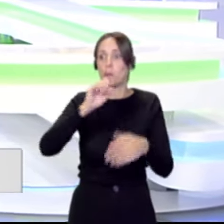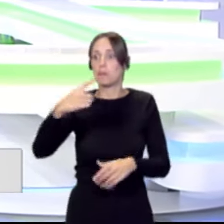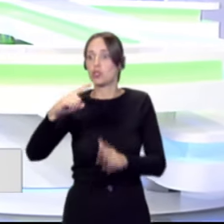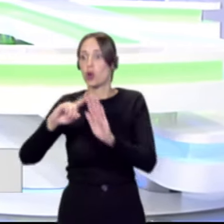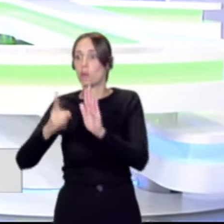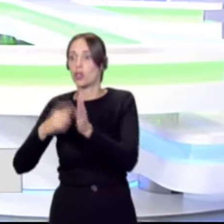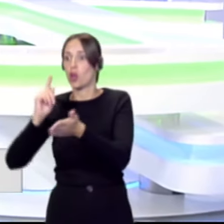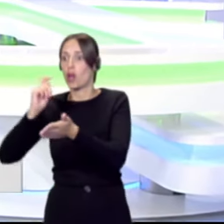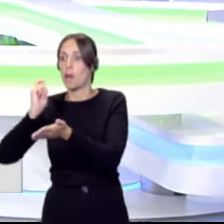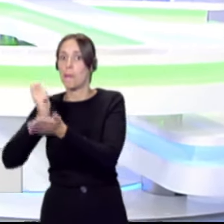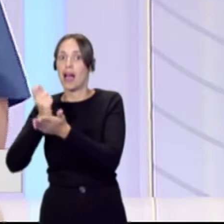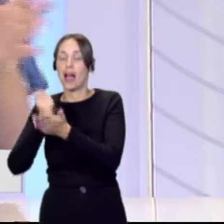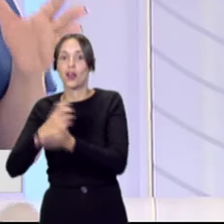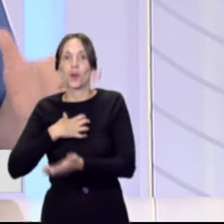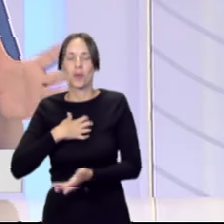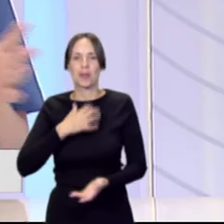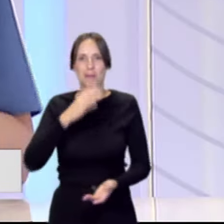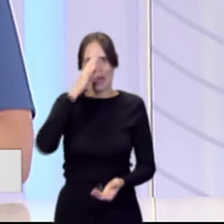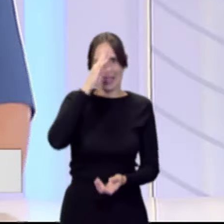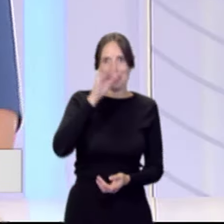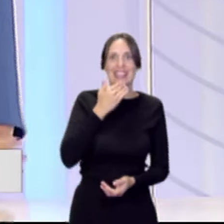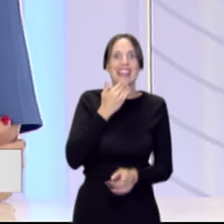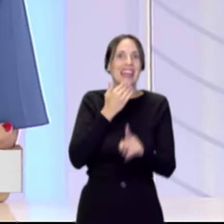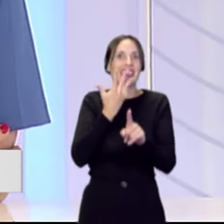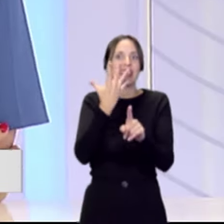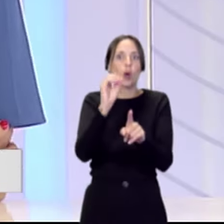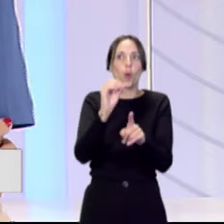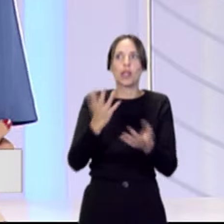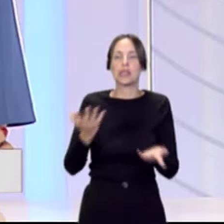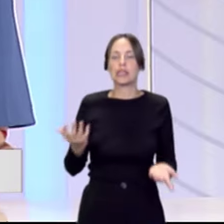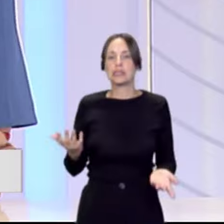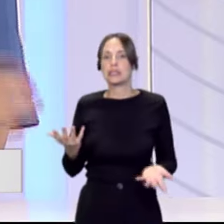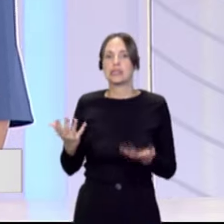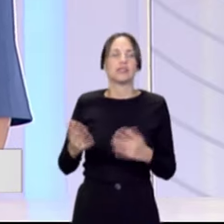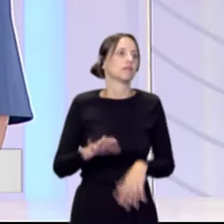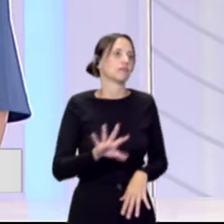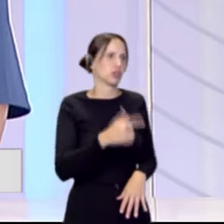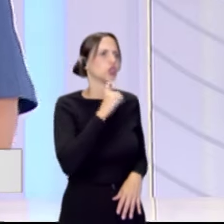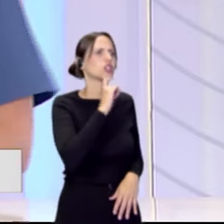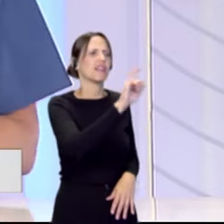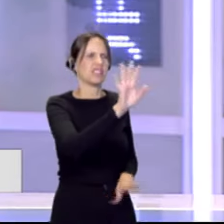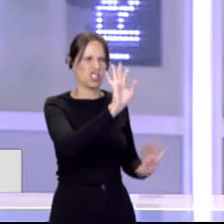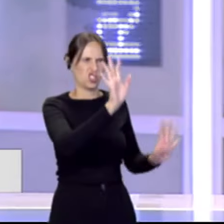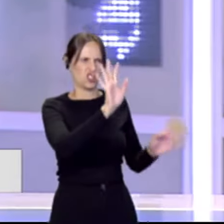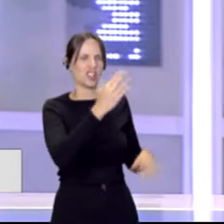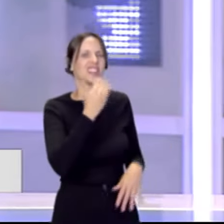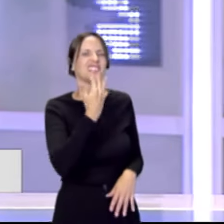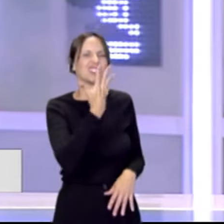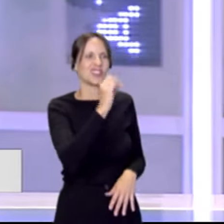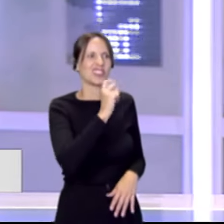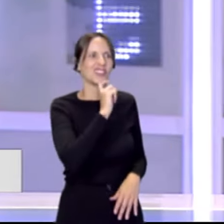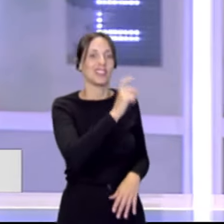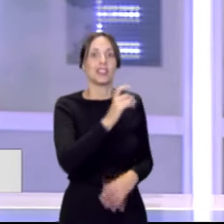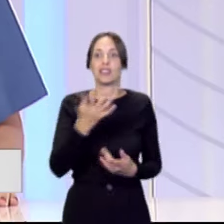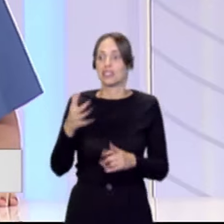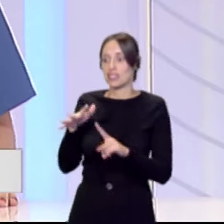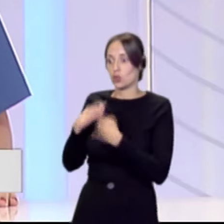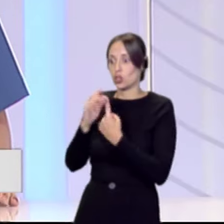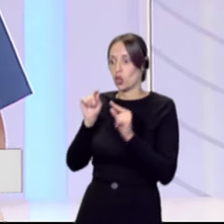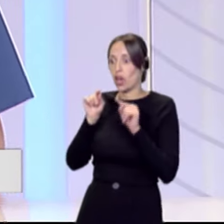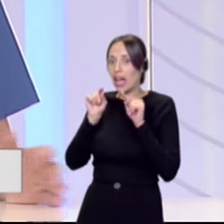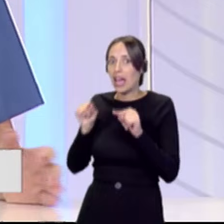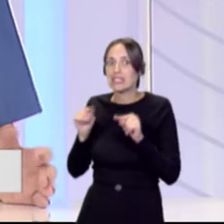sea, imagínate llegar a esa edad o a los 50 años... Y bueno, cuando llega a esa edad ya te aviso. Tener que verte en esa situación. Entonces lo que tiene que